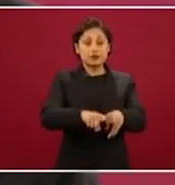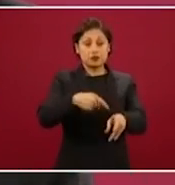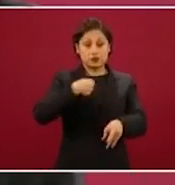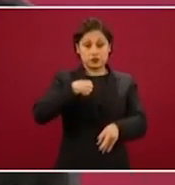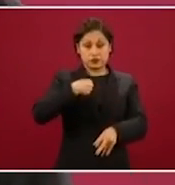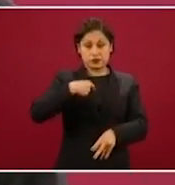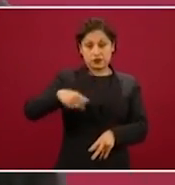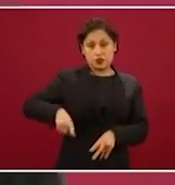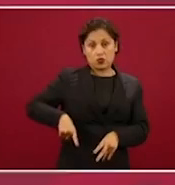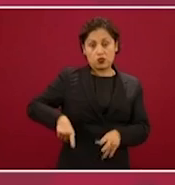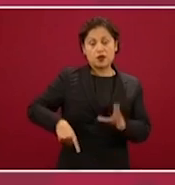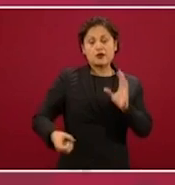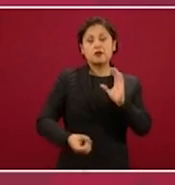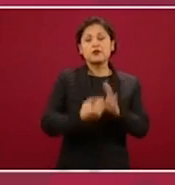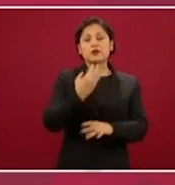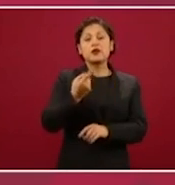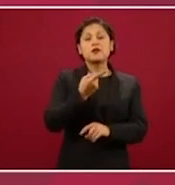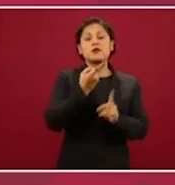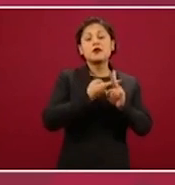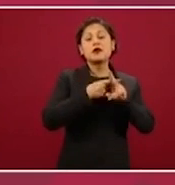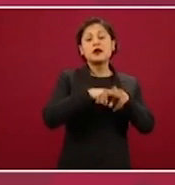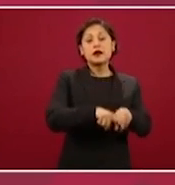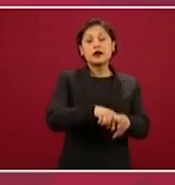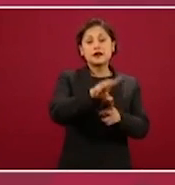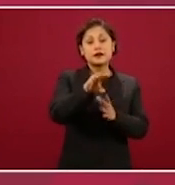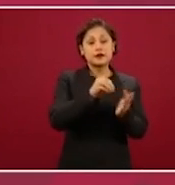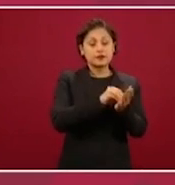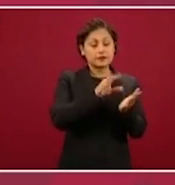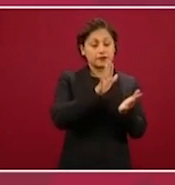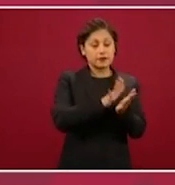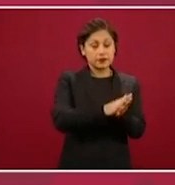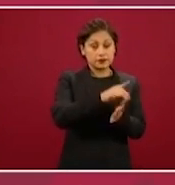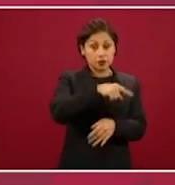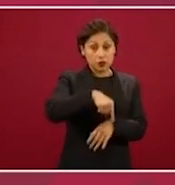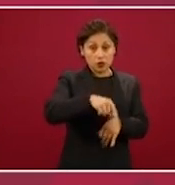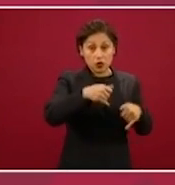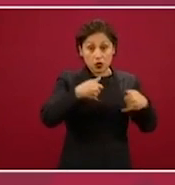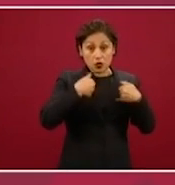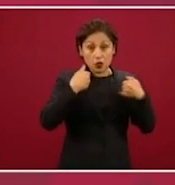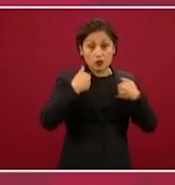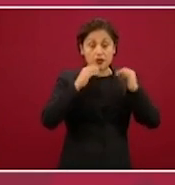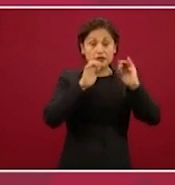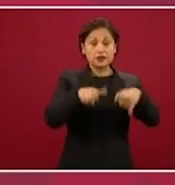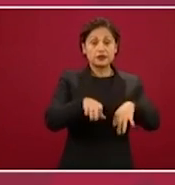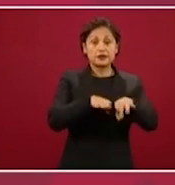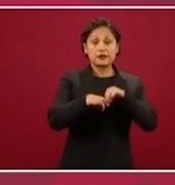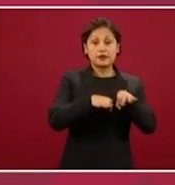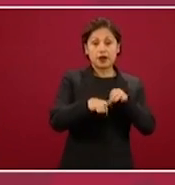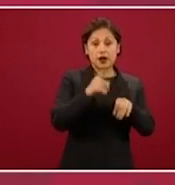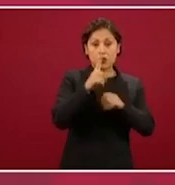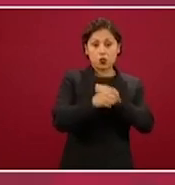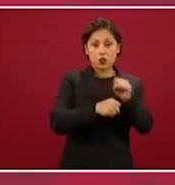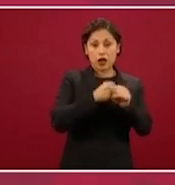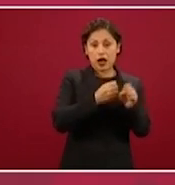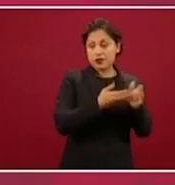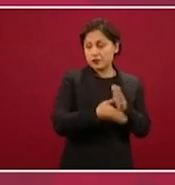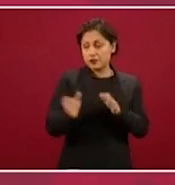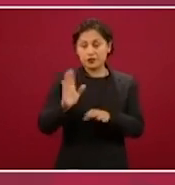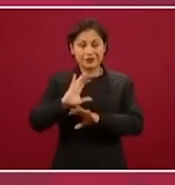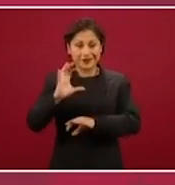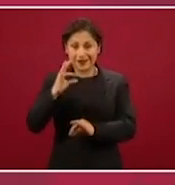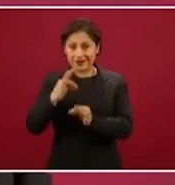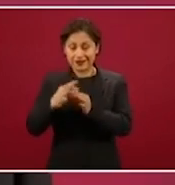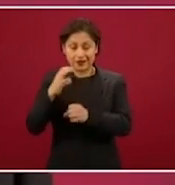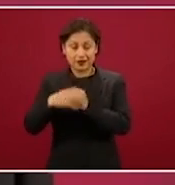hay una buena noticia, la mitad de los que ya terminaron se quedan a